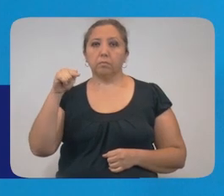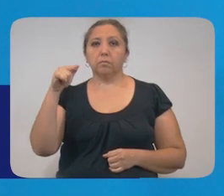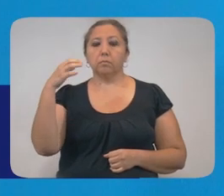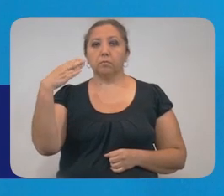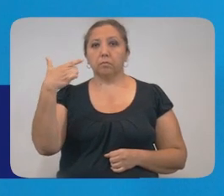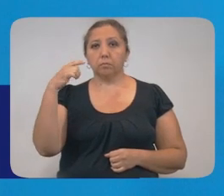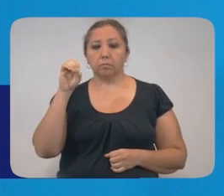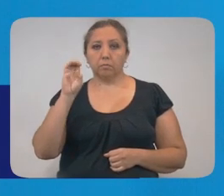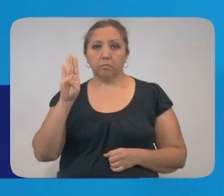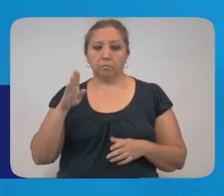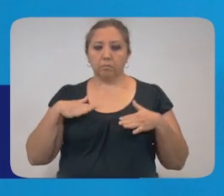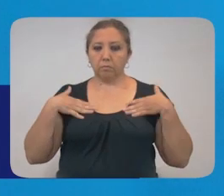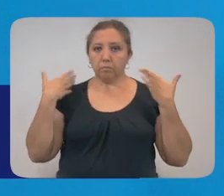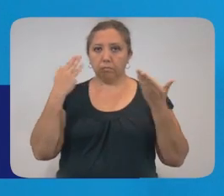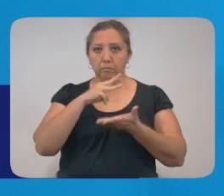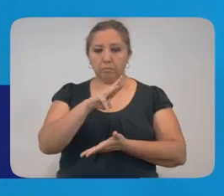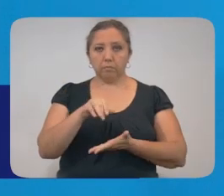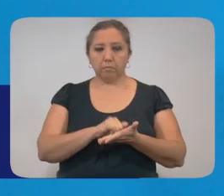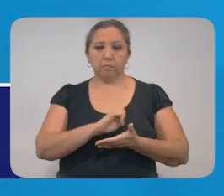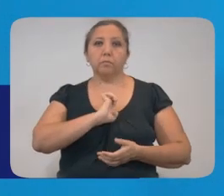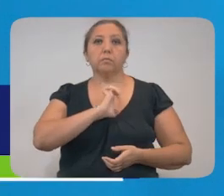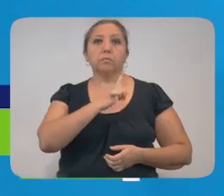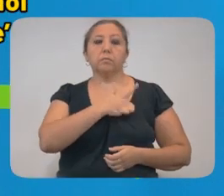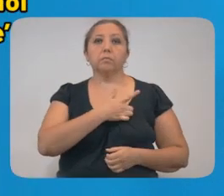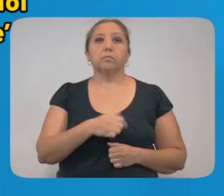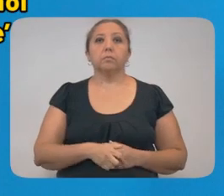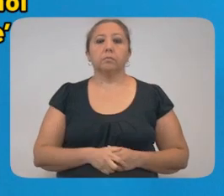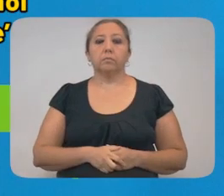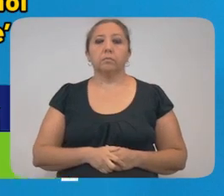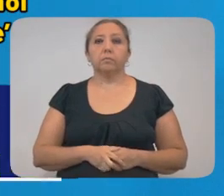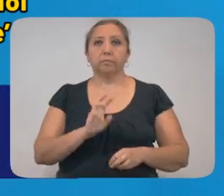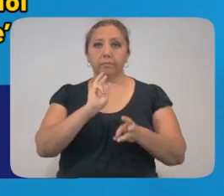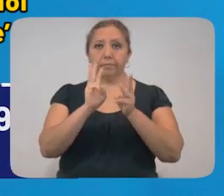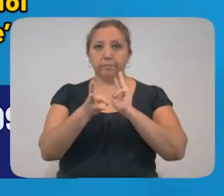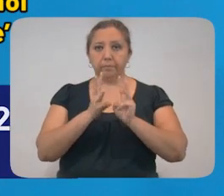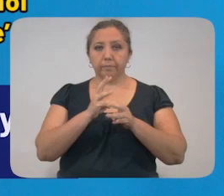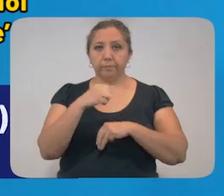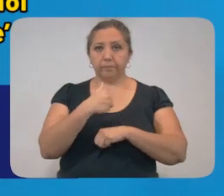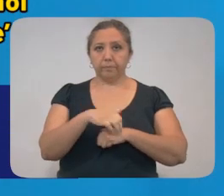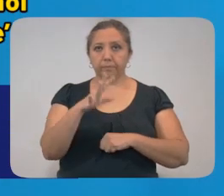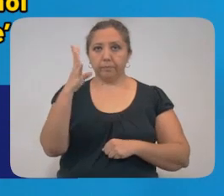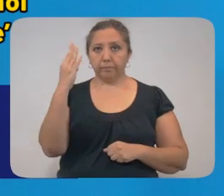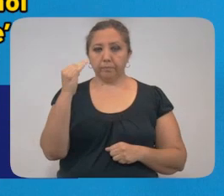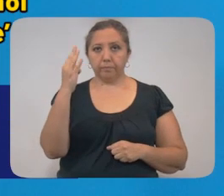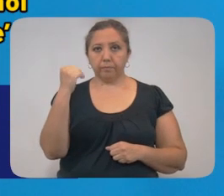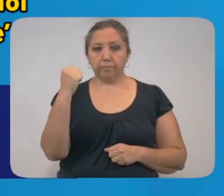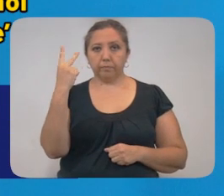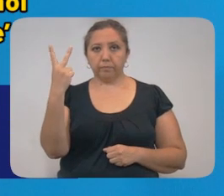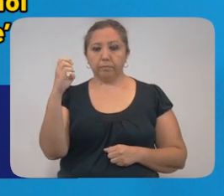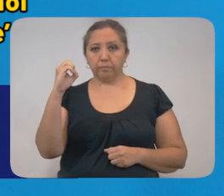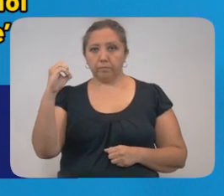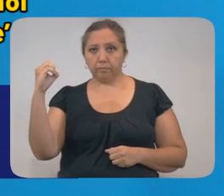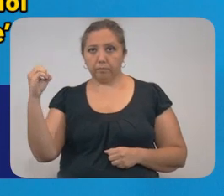coronavirus.yucatan.gob.mx también se ofrece información en maya y en español. El chat de WhatsApp en el número